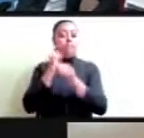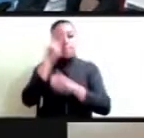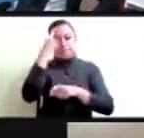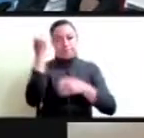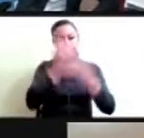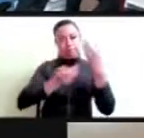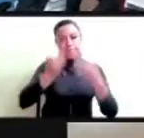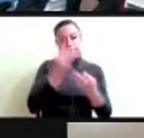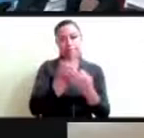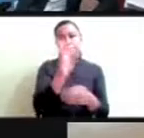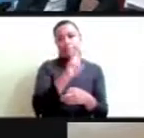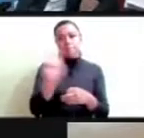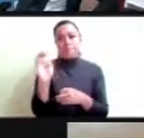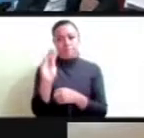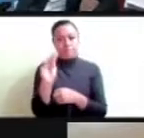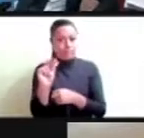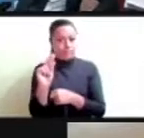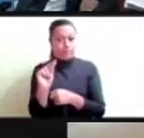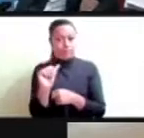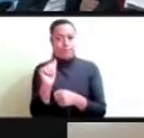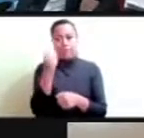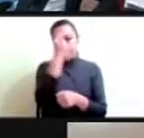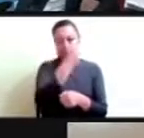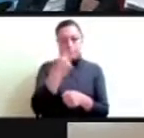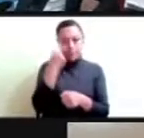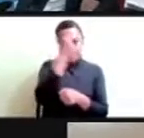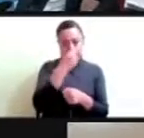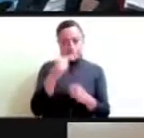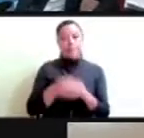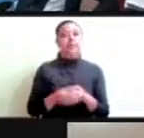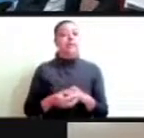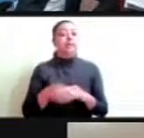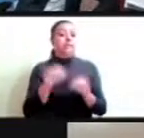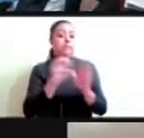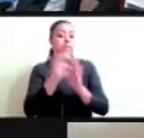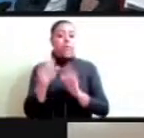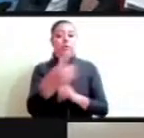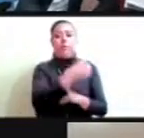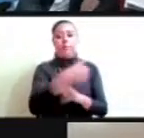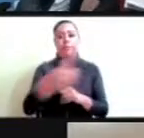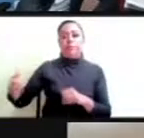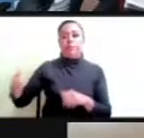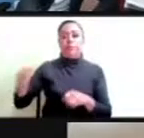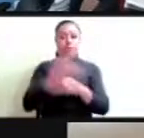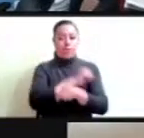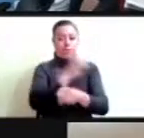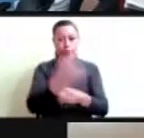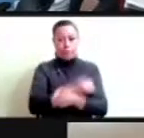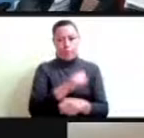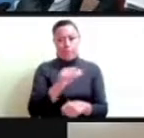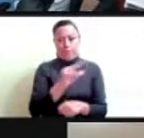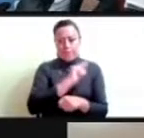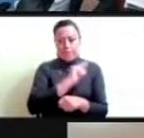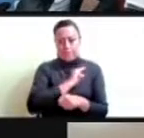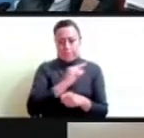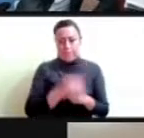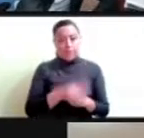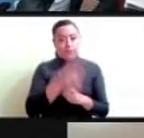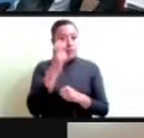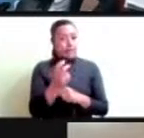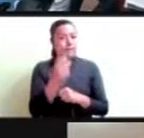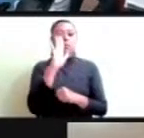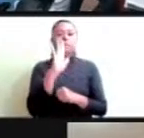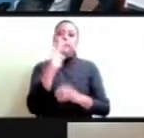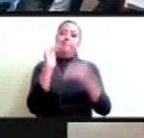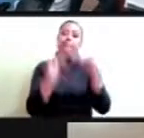380 horas, 16 días, si se trasladan en auto particular. Esto se traduce en desigualdades para todas las